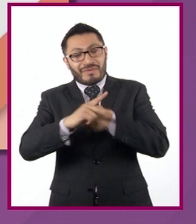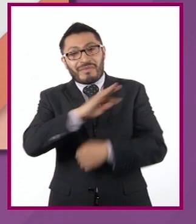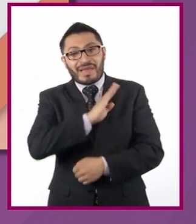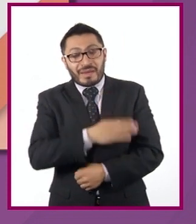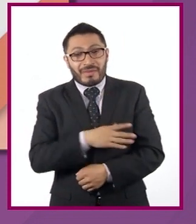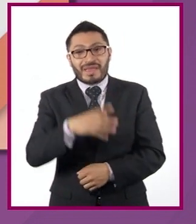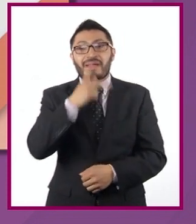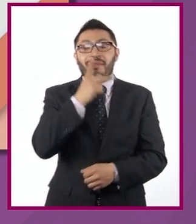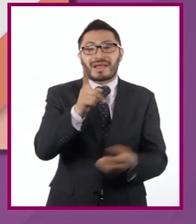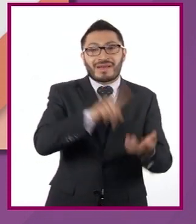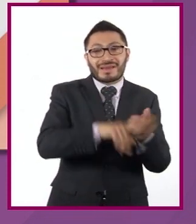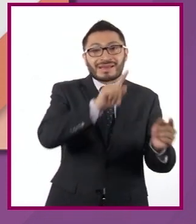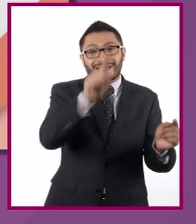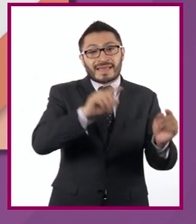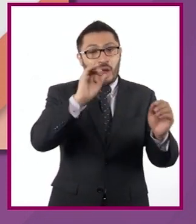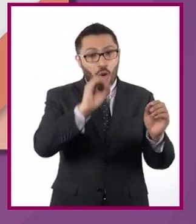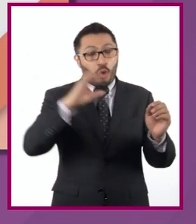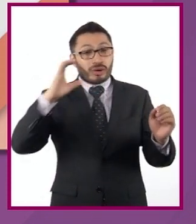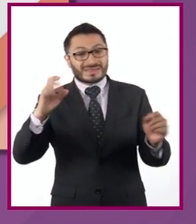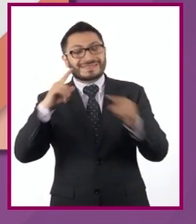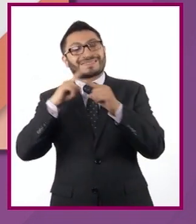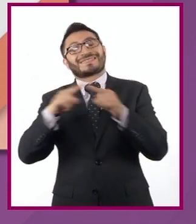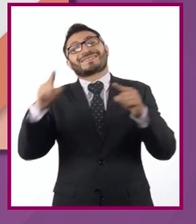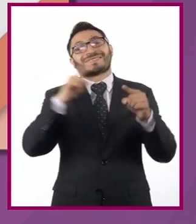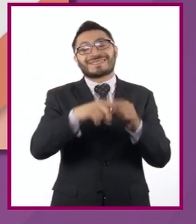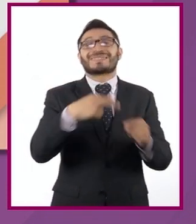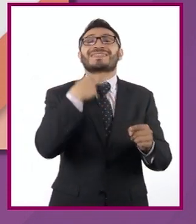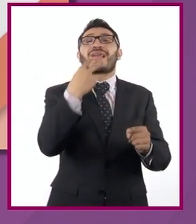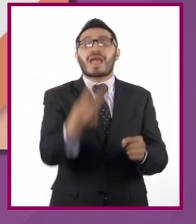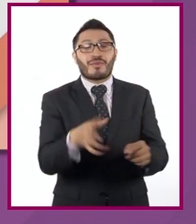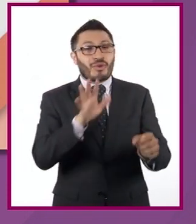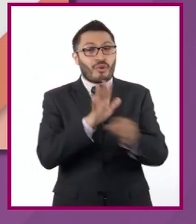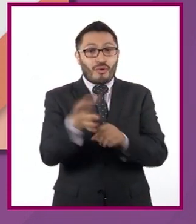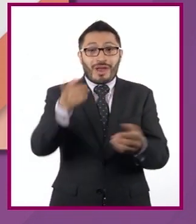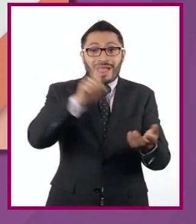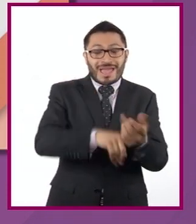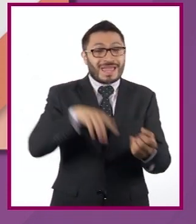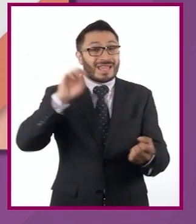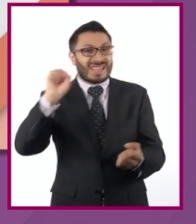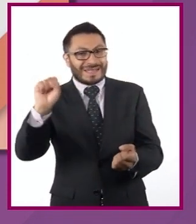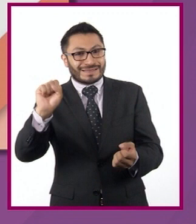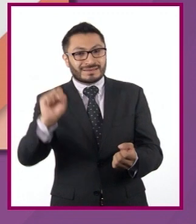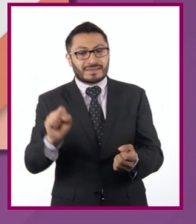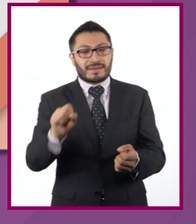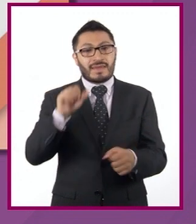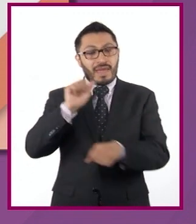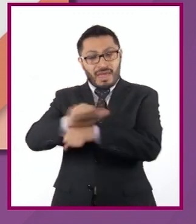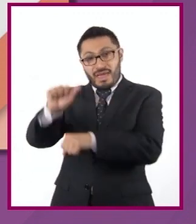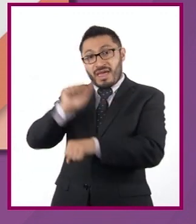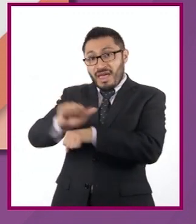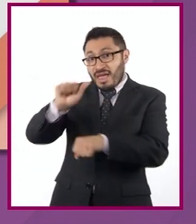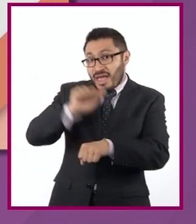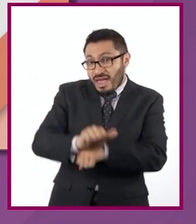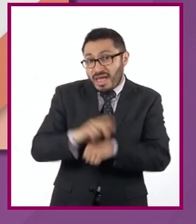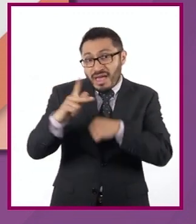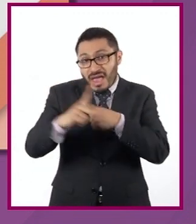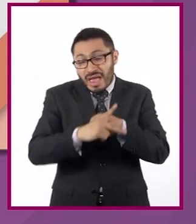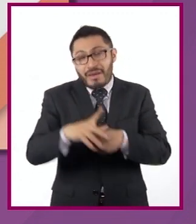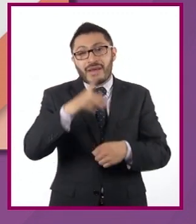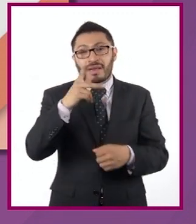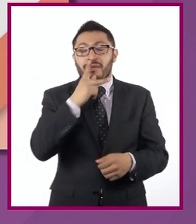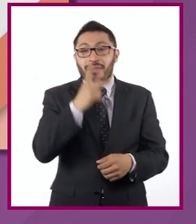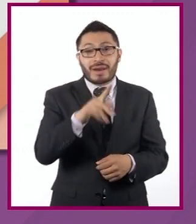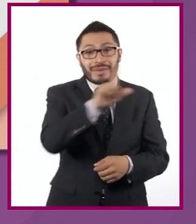con Z o C difieren en su pronunciación de las que tienen S. En Argentina, las palabras con